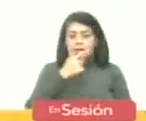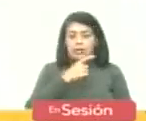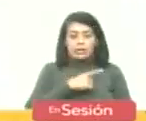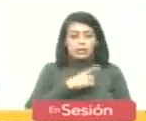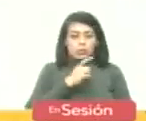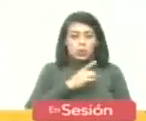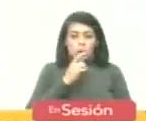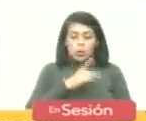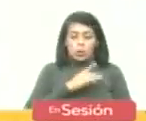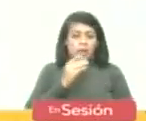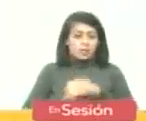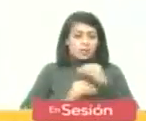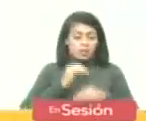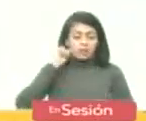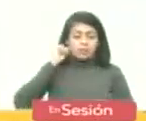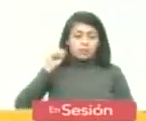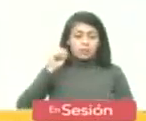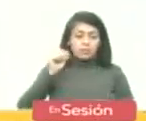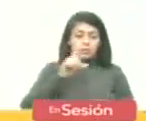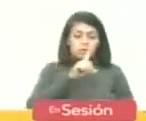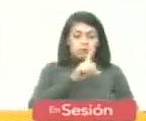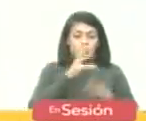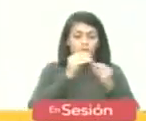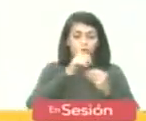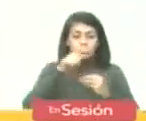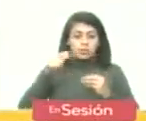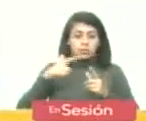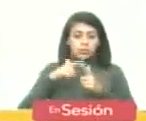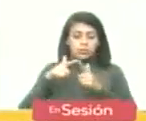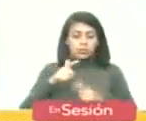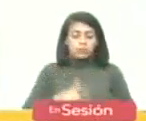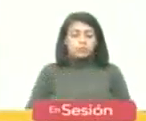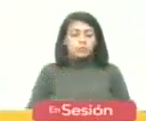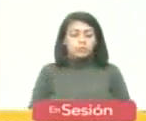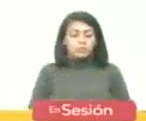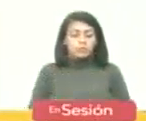el momento de matar a cientos de personas.